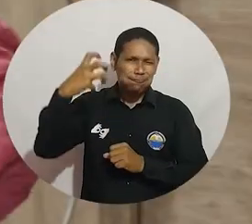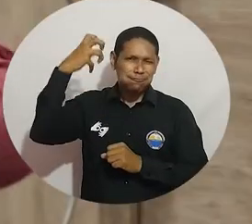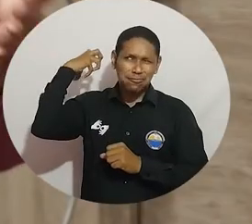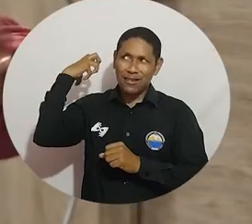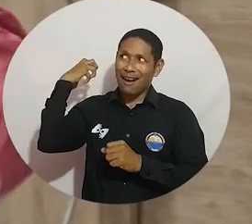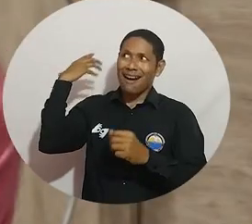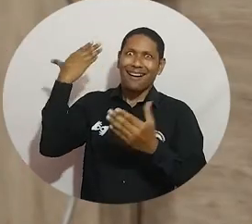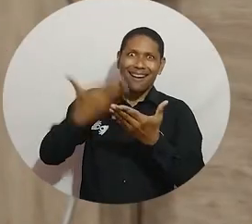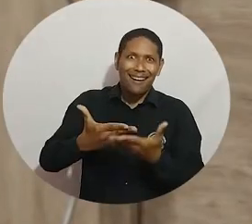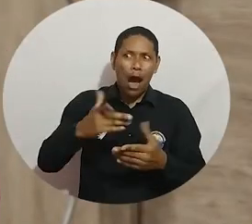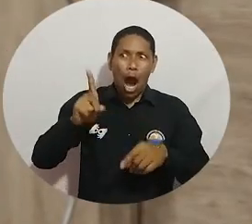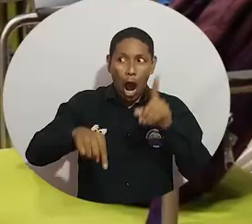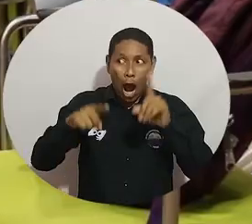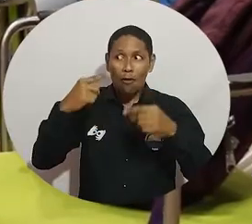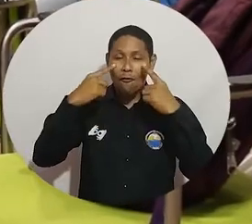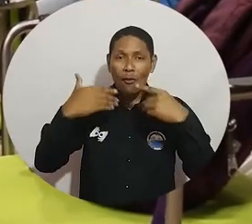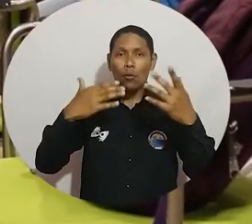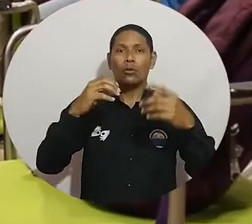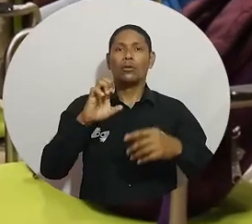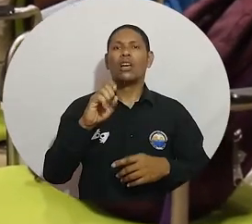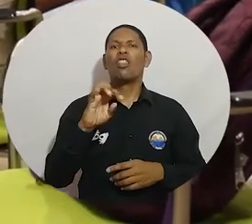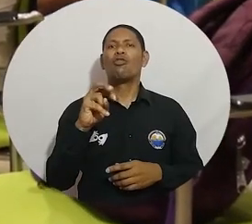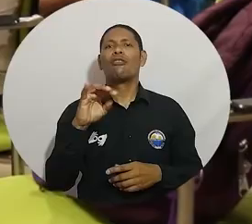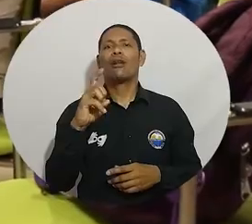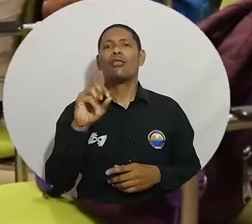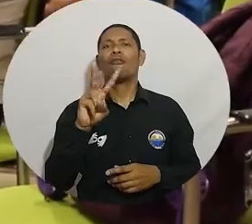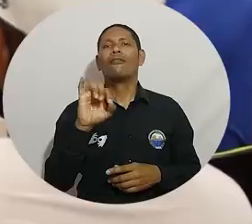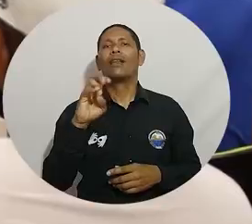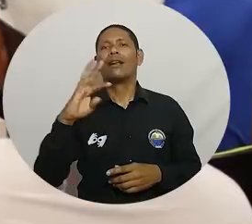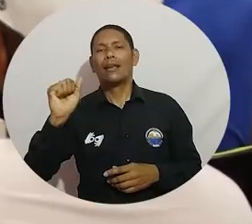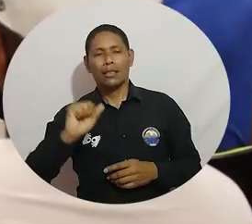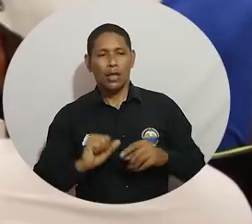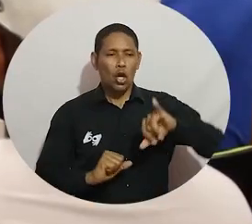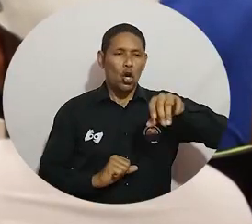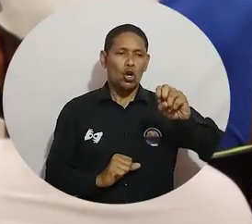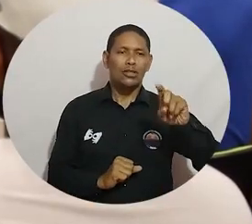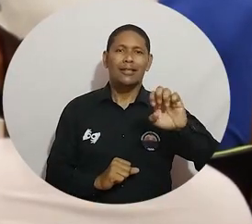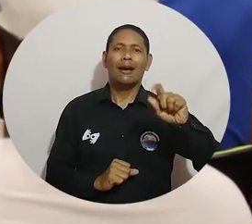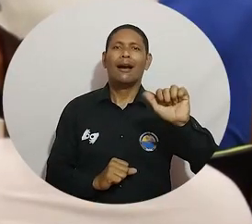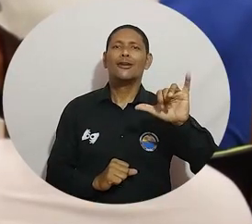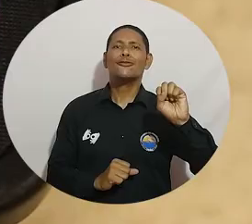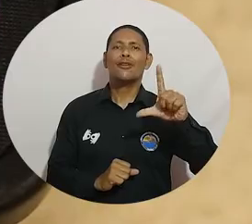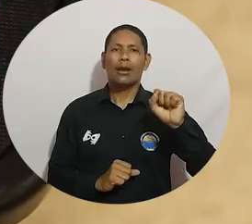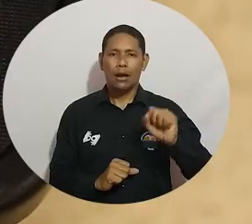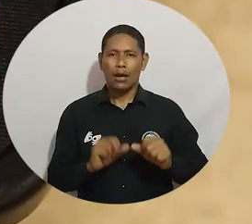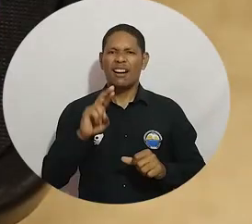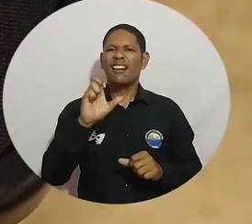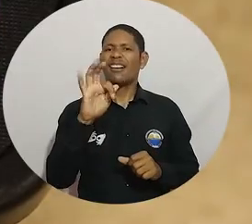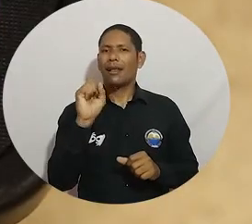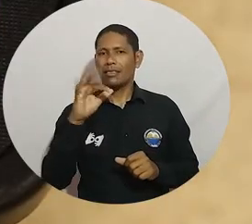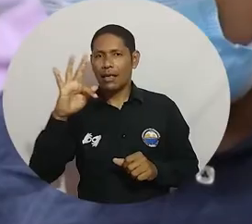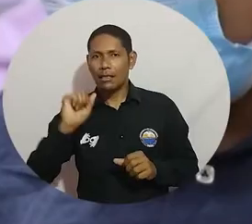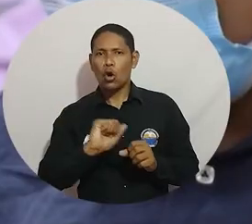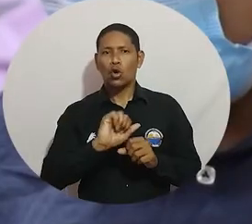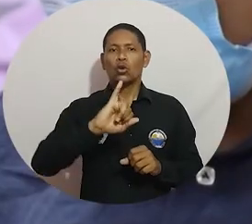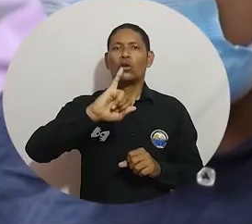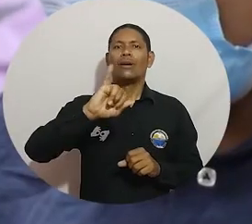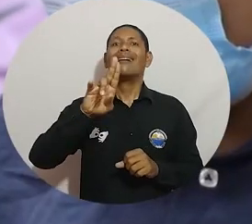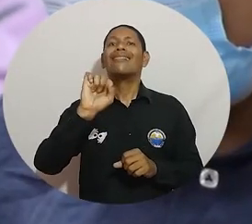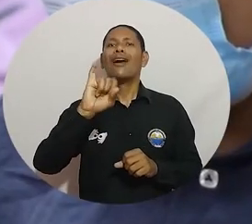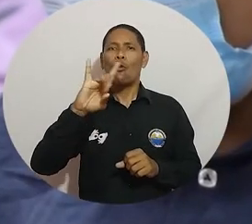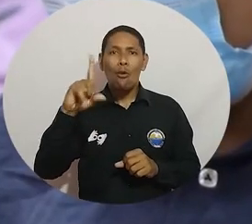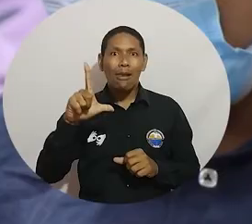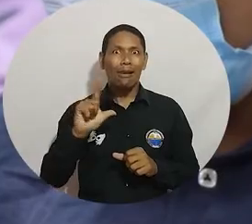del balompié local, entre los que se destacan Eduardo Emilio Vilarete, José Ayola, Eduardo Julián Retat y